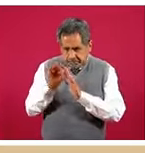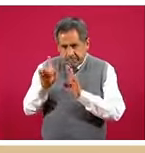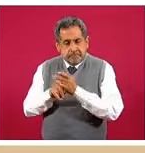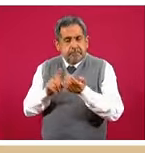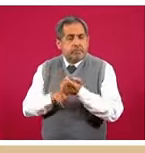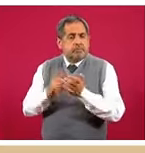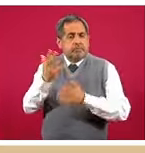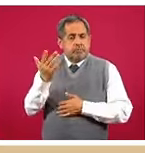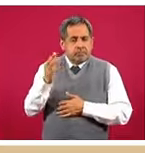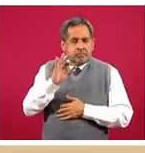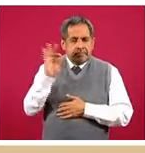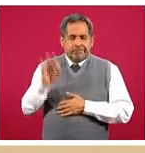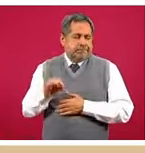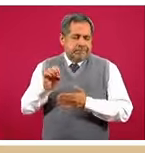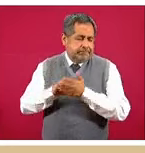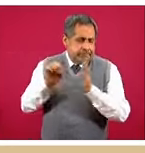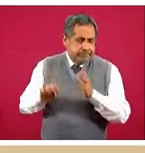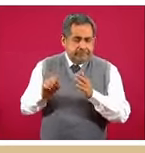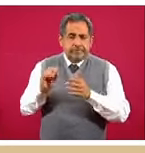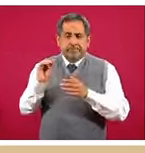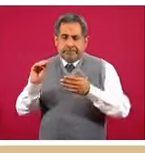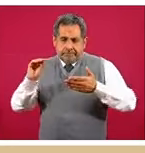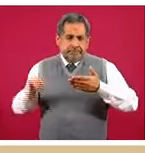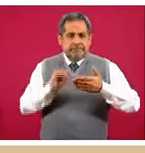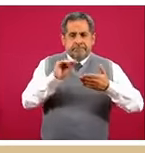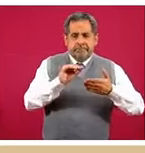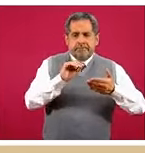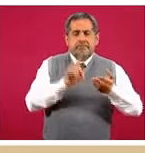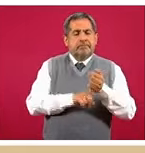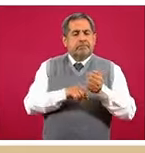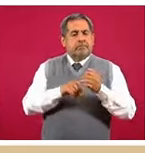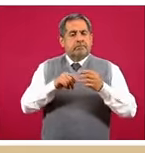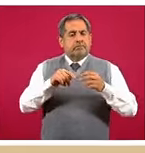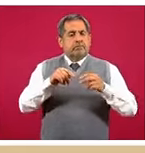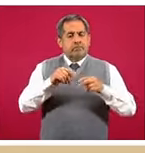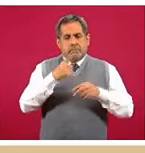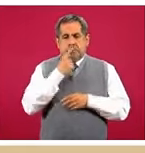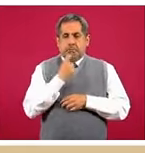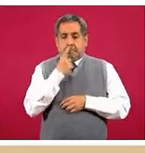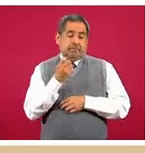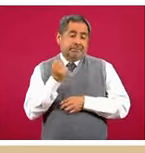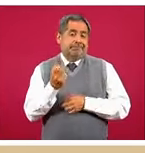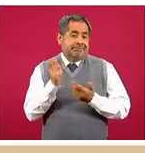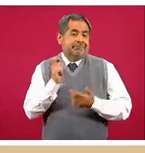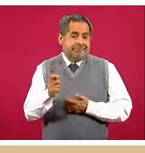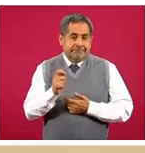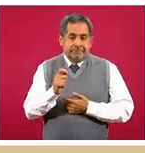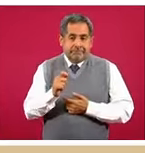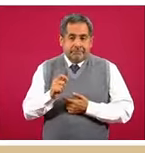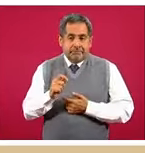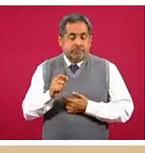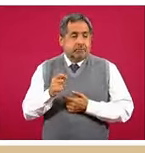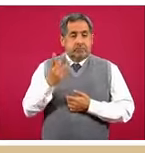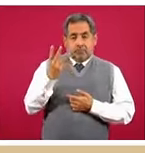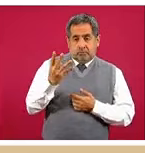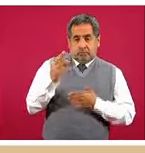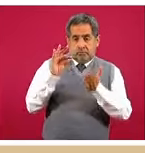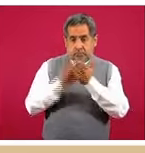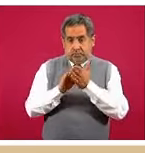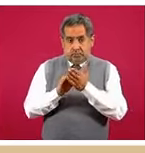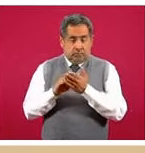número de 50% caería en el nivel rojo, el que obtendría 4 puntos